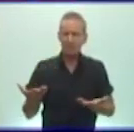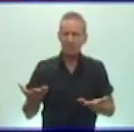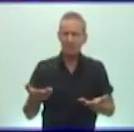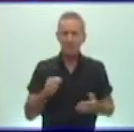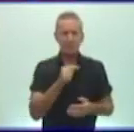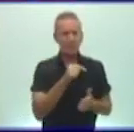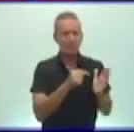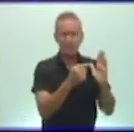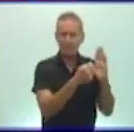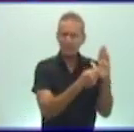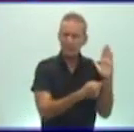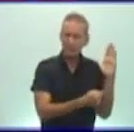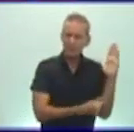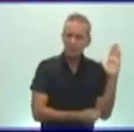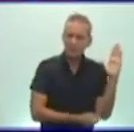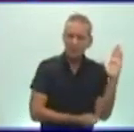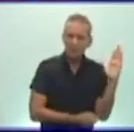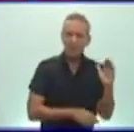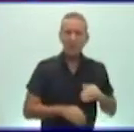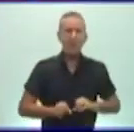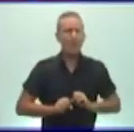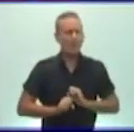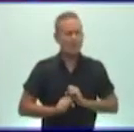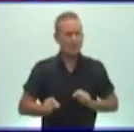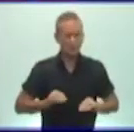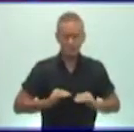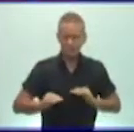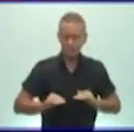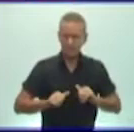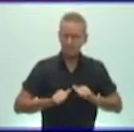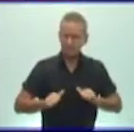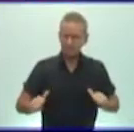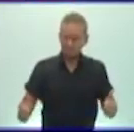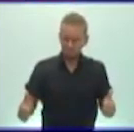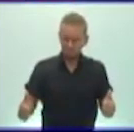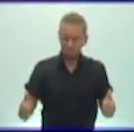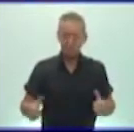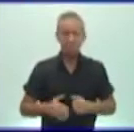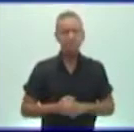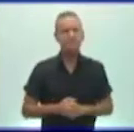deben tener listos para la emisión televisiva.